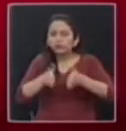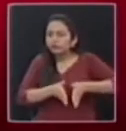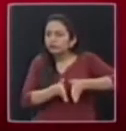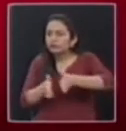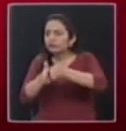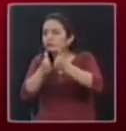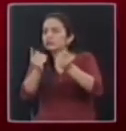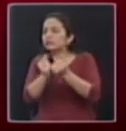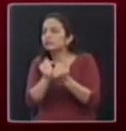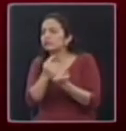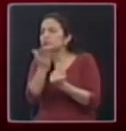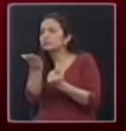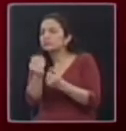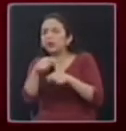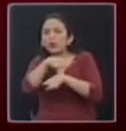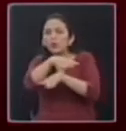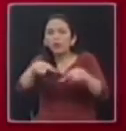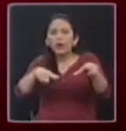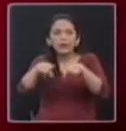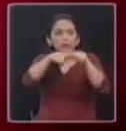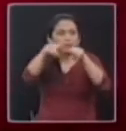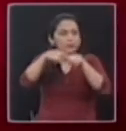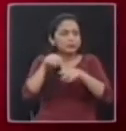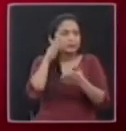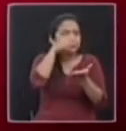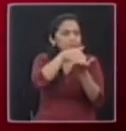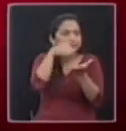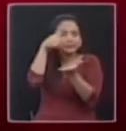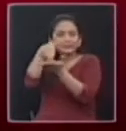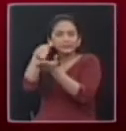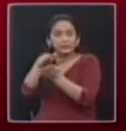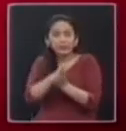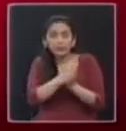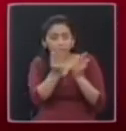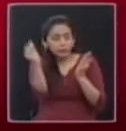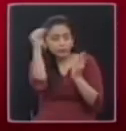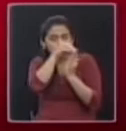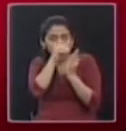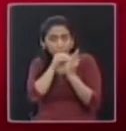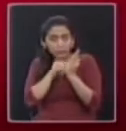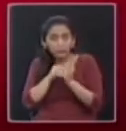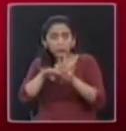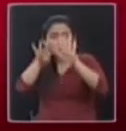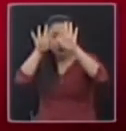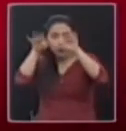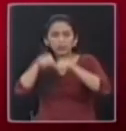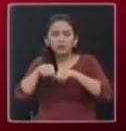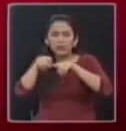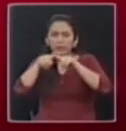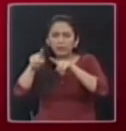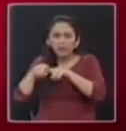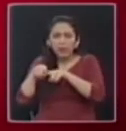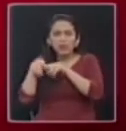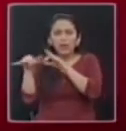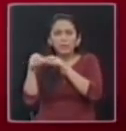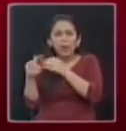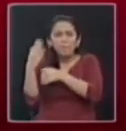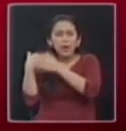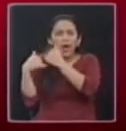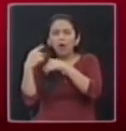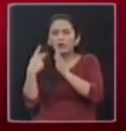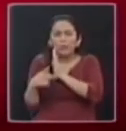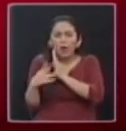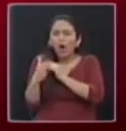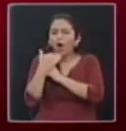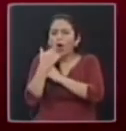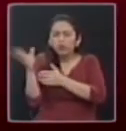en esencia los lugares que estamos promocionando, contiene 9 leyendas recopiladas en el cantón y también cada una de las leyendas tiene